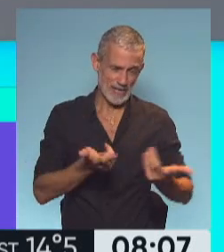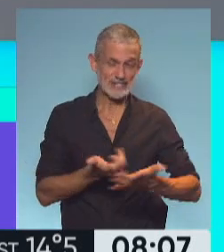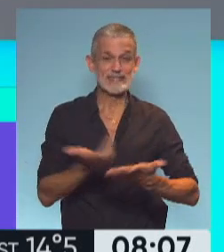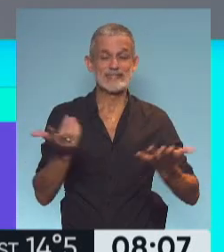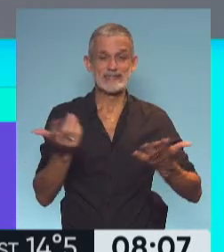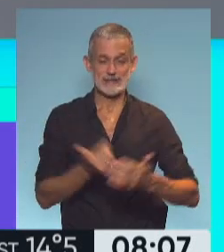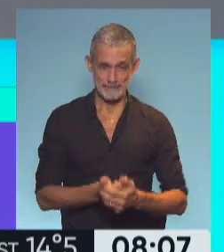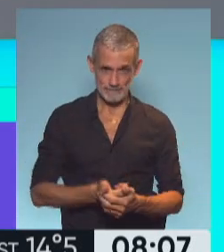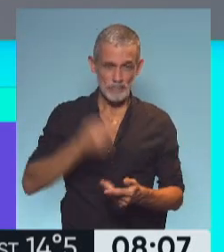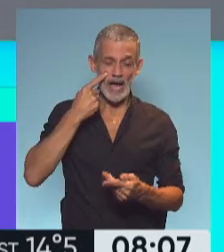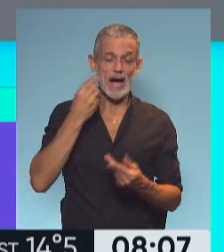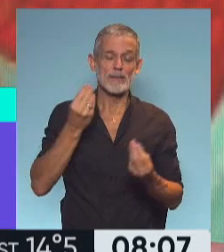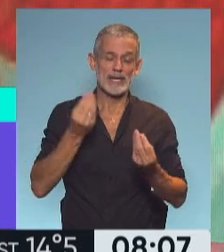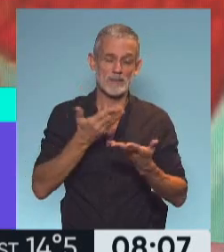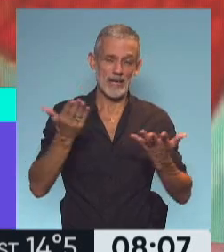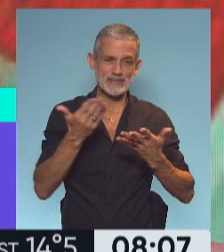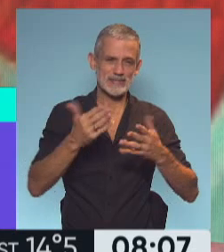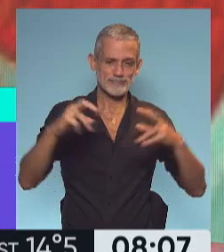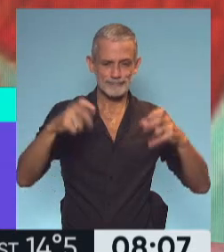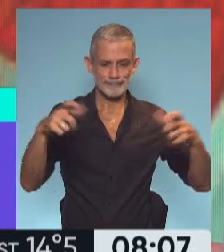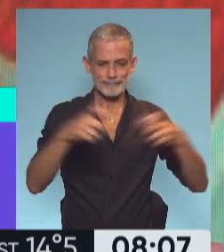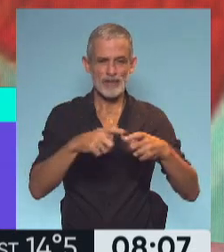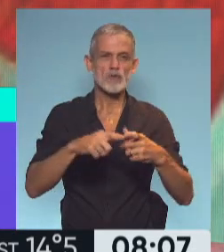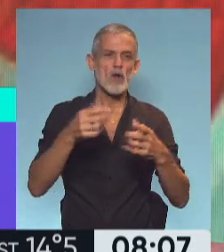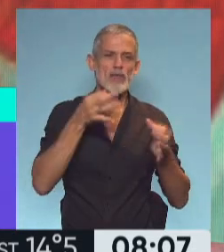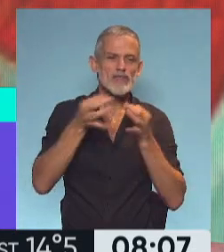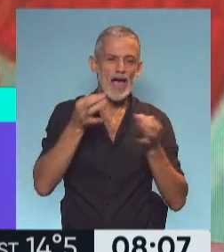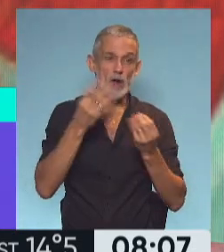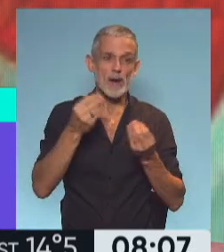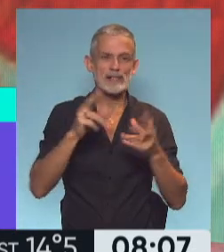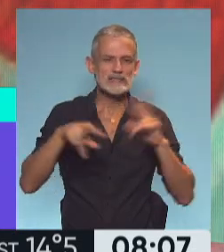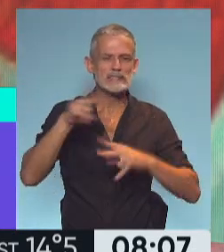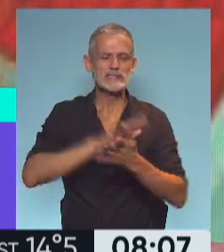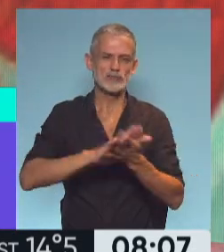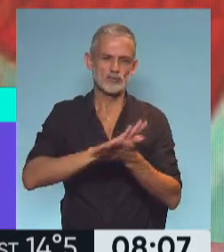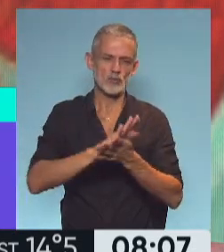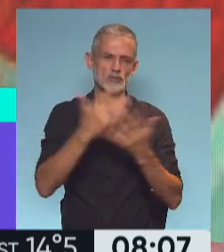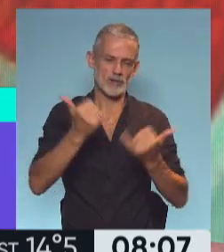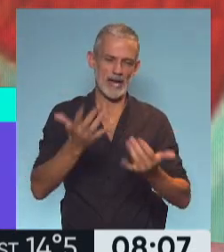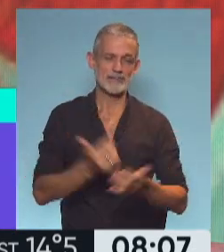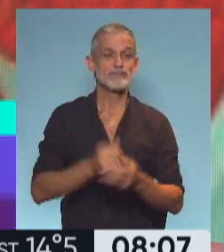acuciante. Bueno, veremos qué es lo que sucede en esta mesa de diálogo y en este diálogo abierto para ver si se encuentra alguna solución al tema. Seguimos ahora con más información.